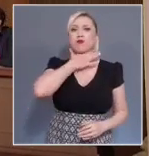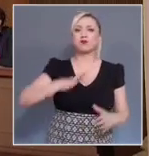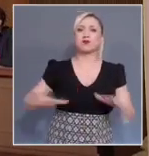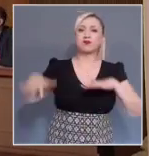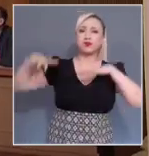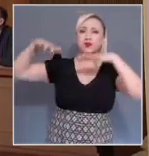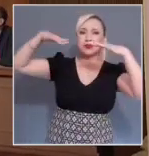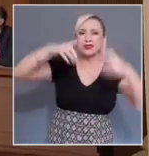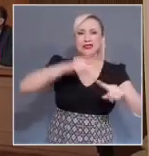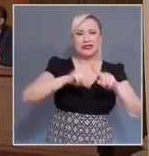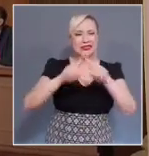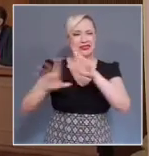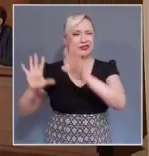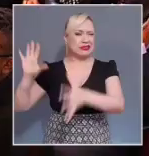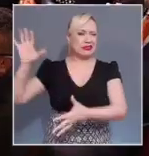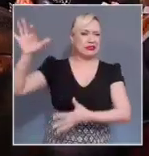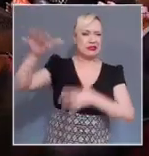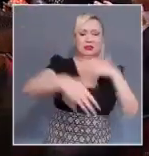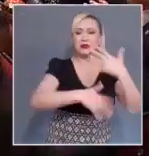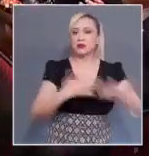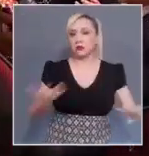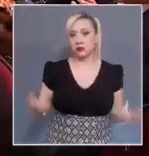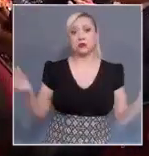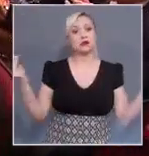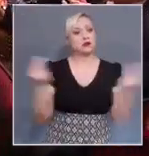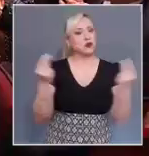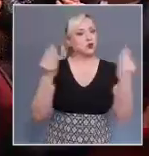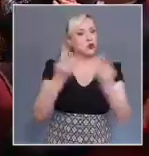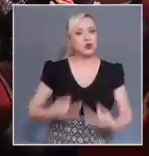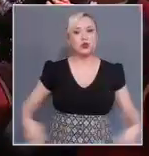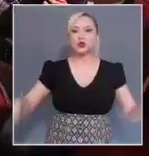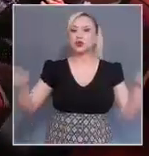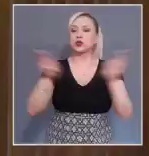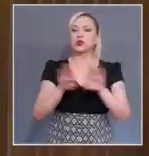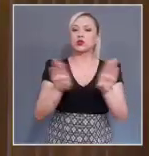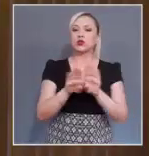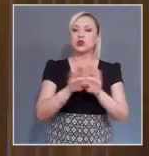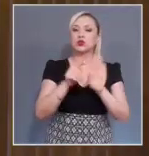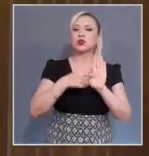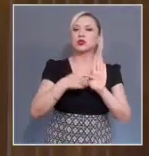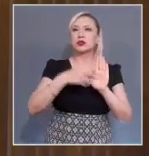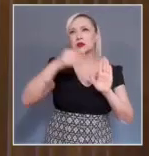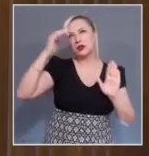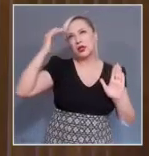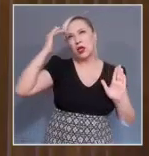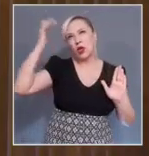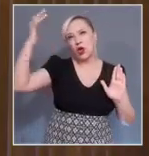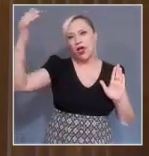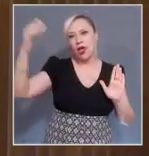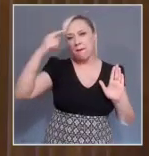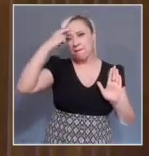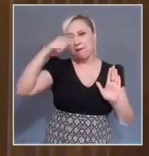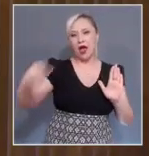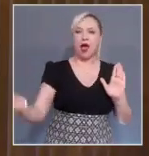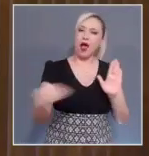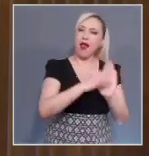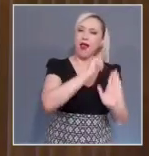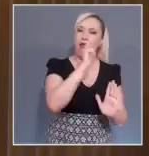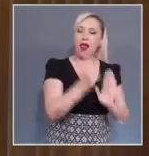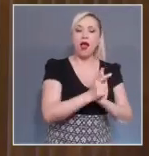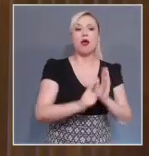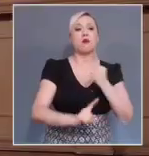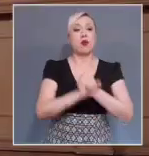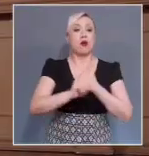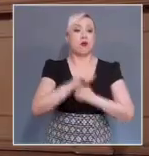se resaltó la importancia de construir un modelo de teoría del derecho que ayude a resolver los grandes problemas que enfrentan las